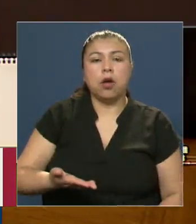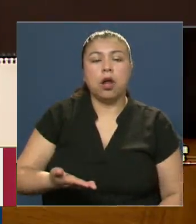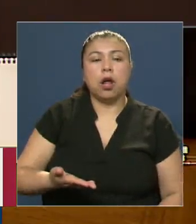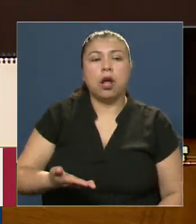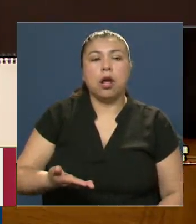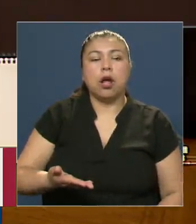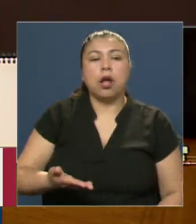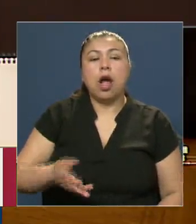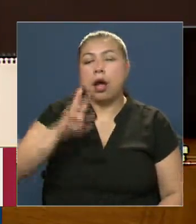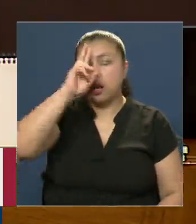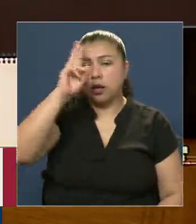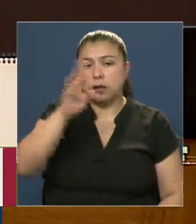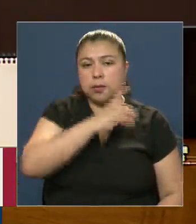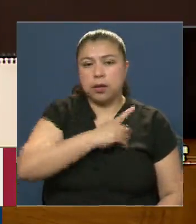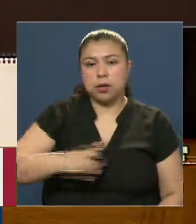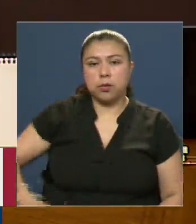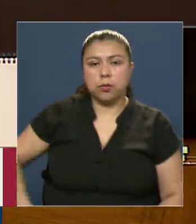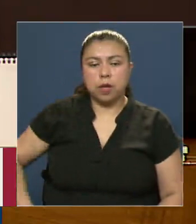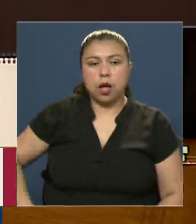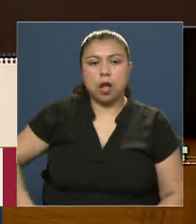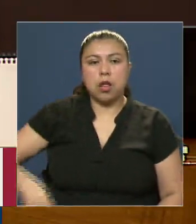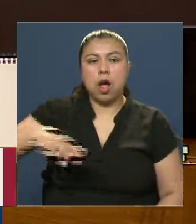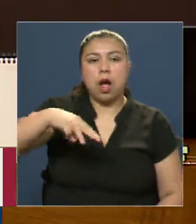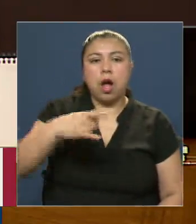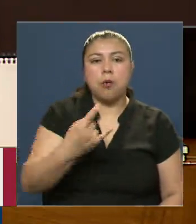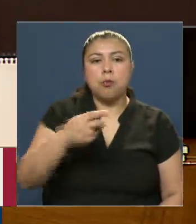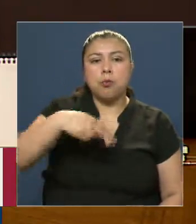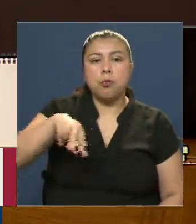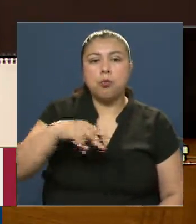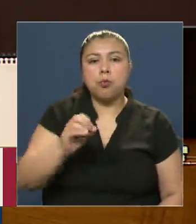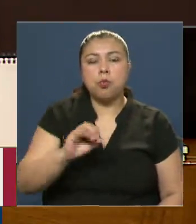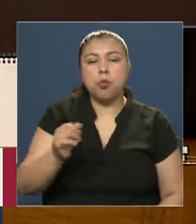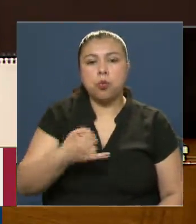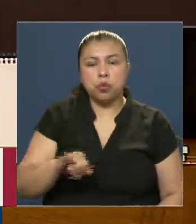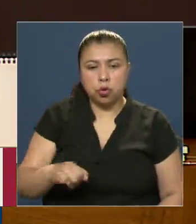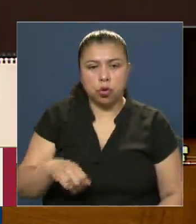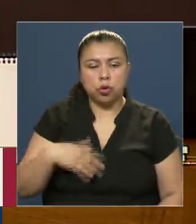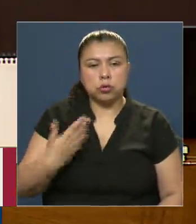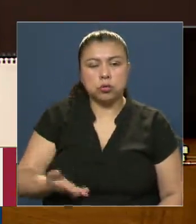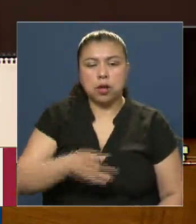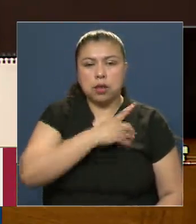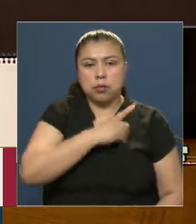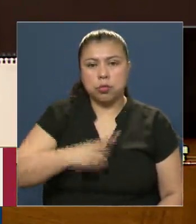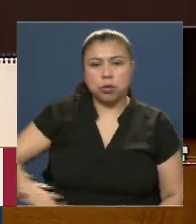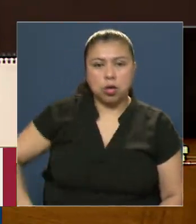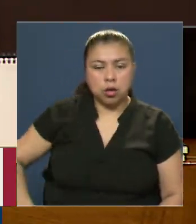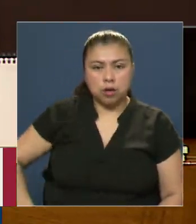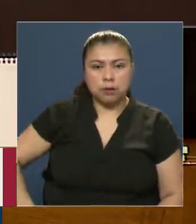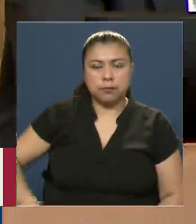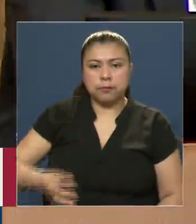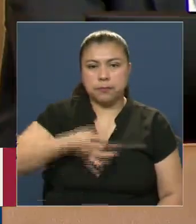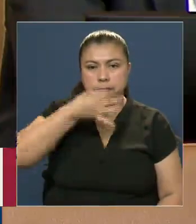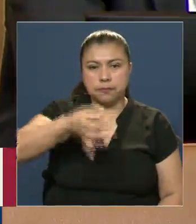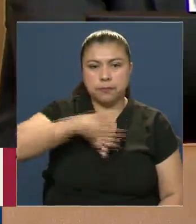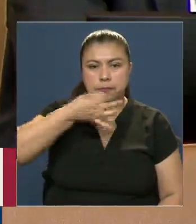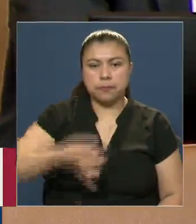honorable diputada doña Francesca Muñoz González. Tiene la palabra, diputada Muñoz.